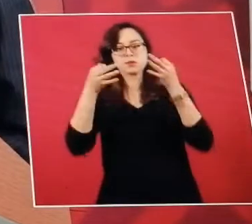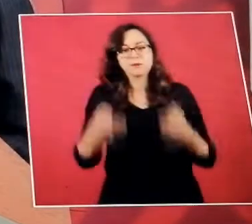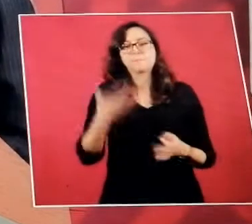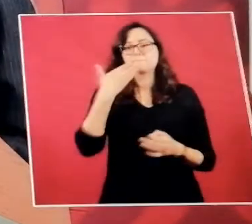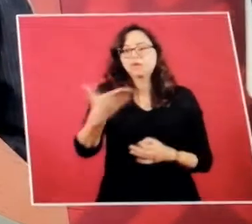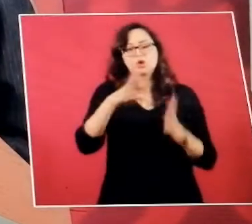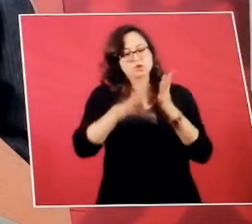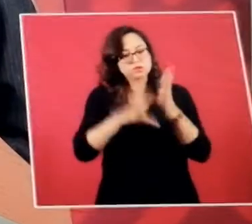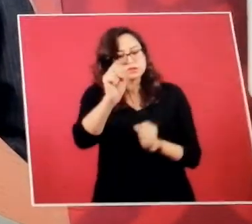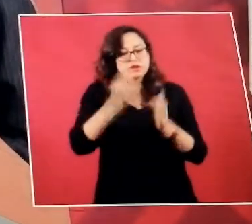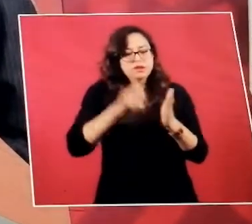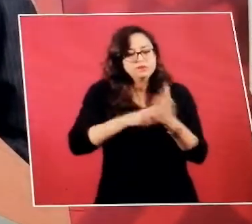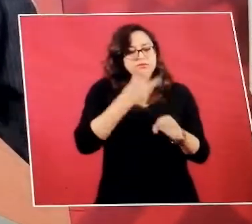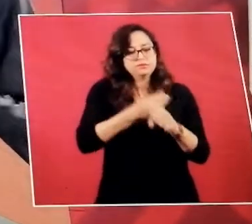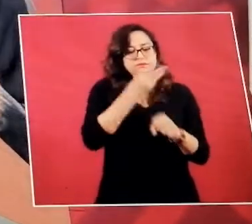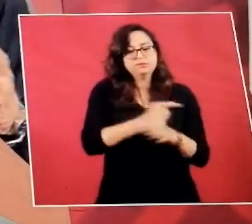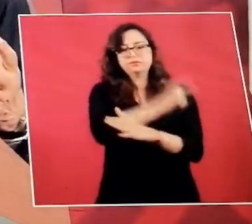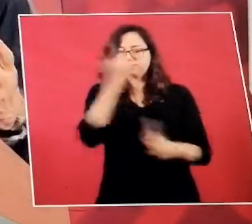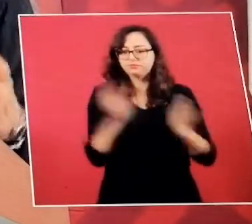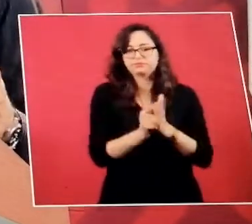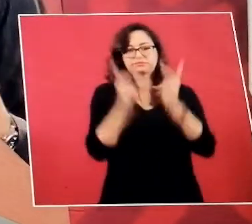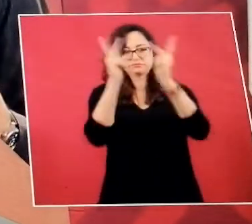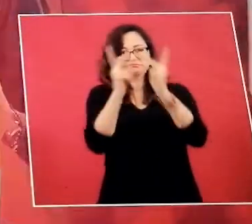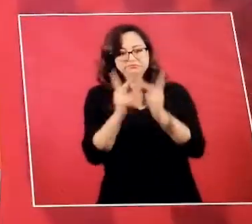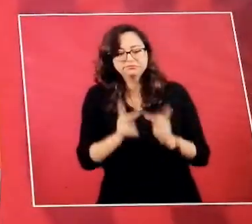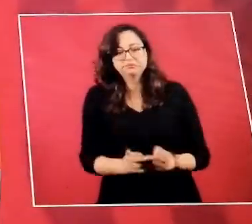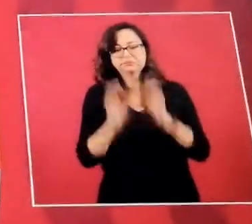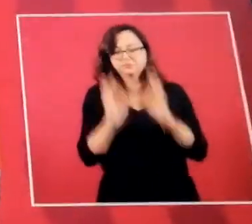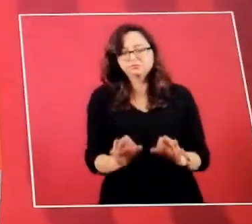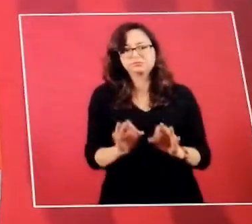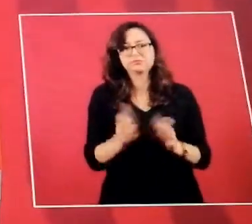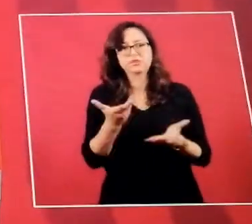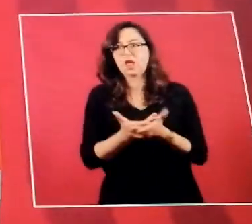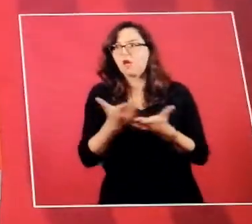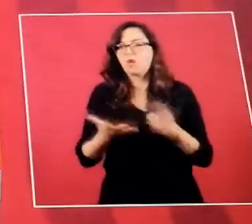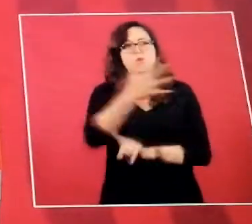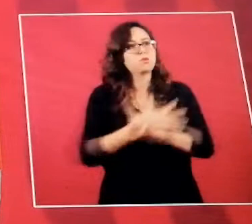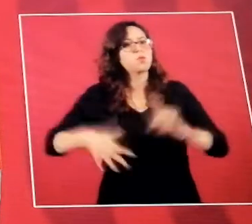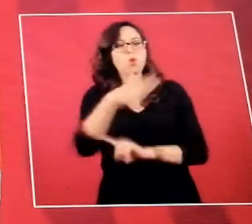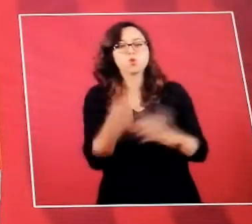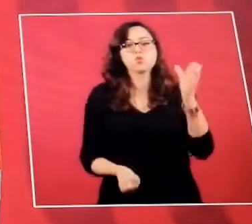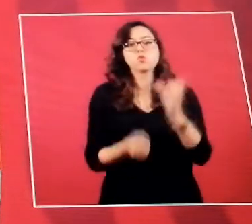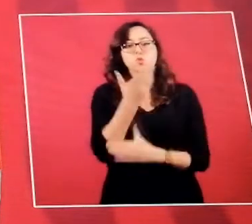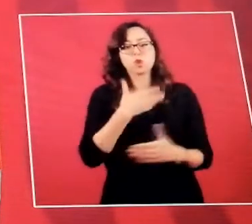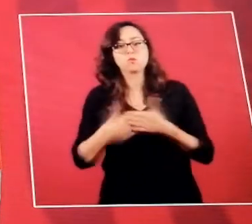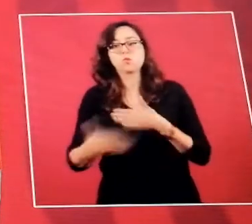reformar la Constitución, a adaptarla a la nueva realidad